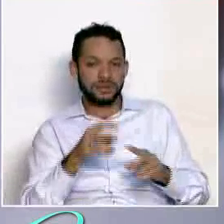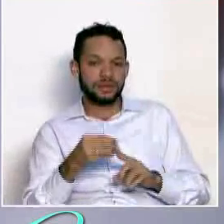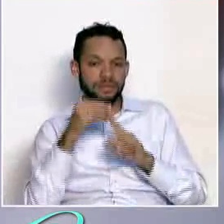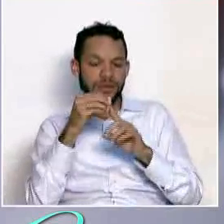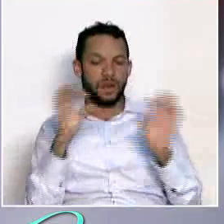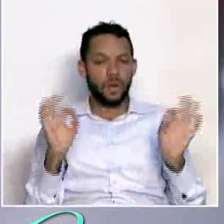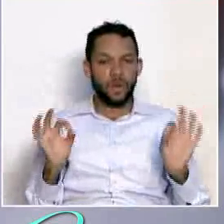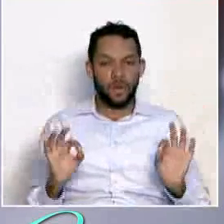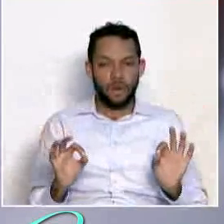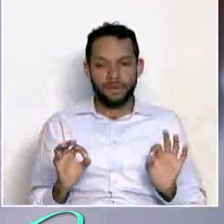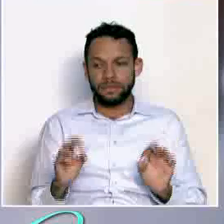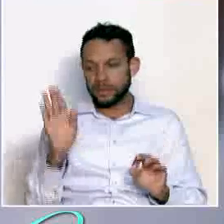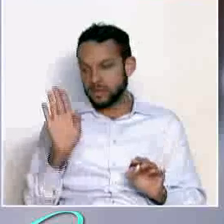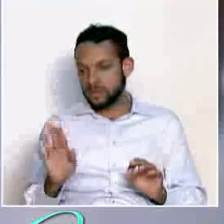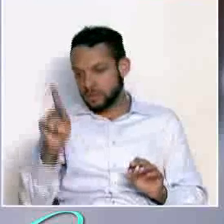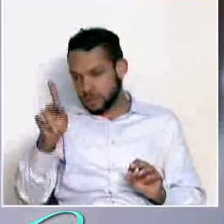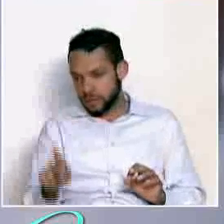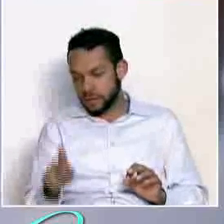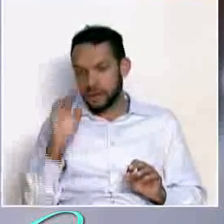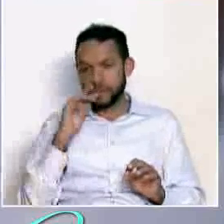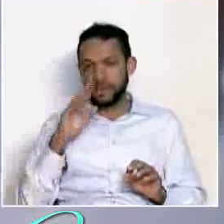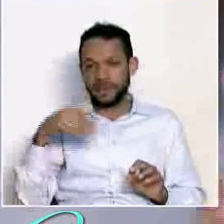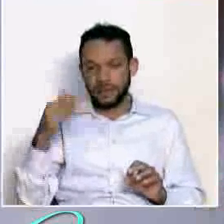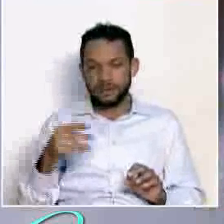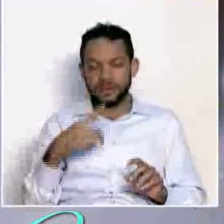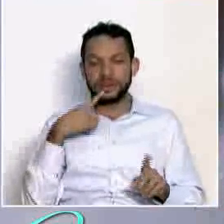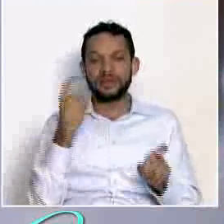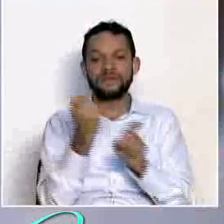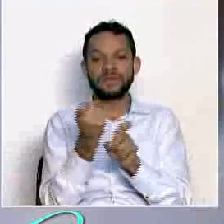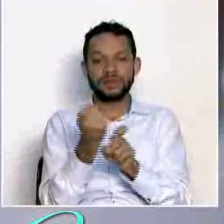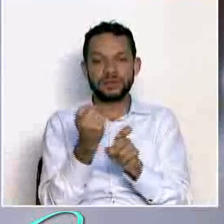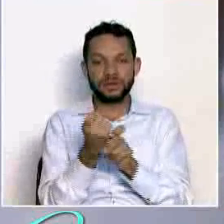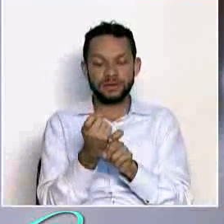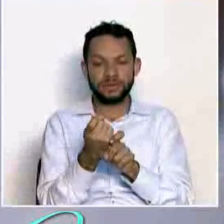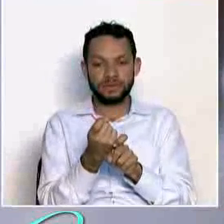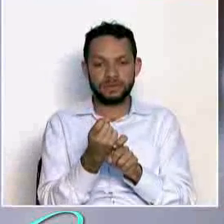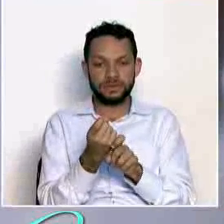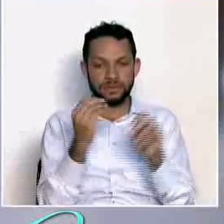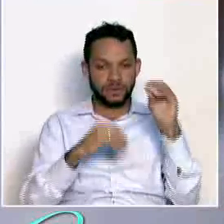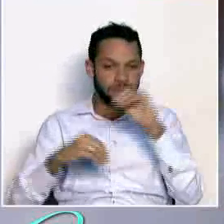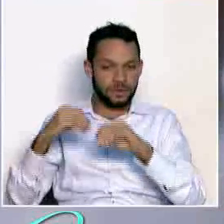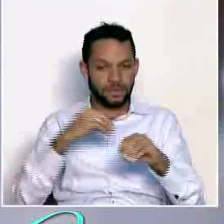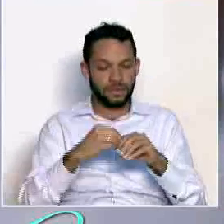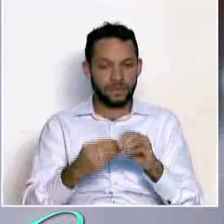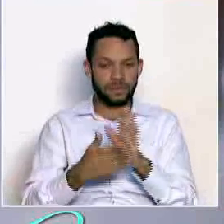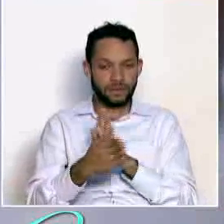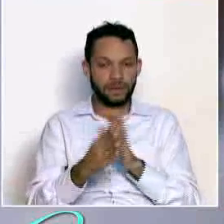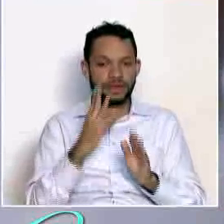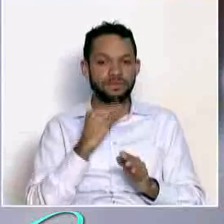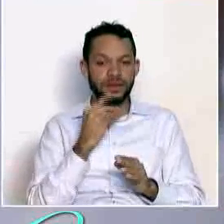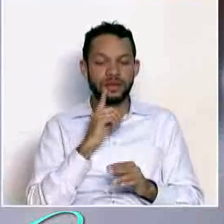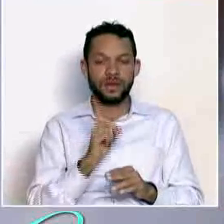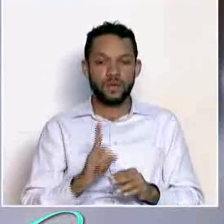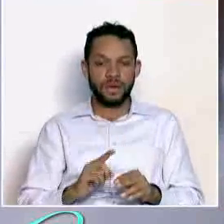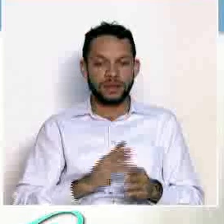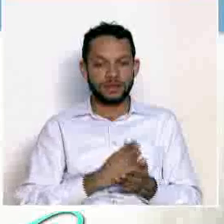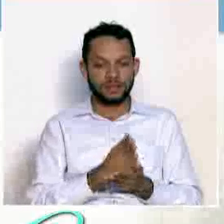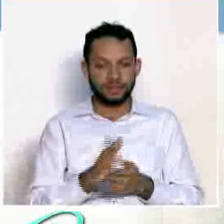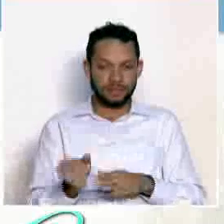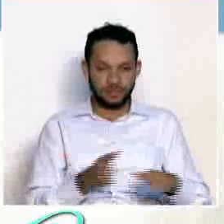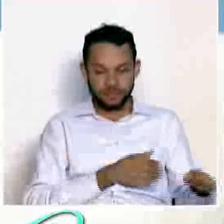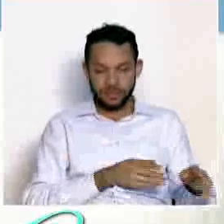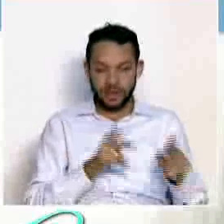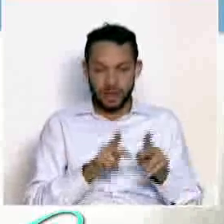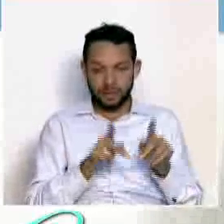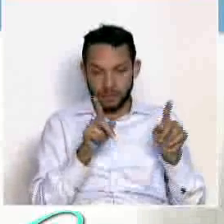o simplemente porque les cuesta dificultad someterse a este tipo de experiencias.